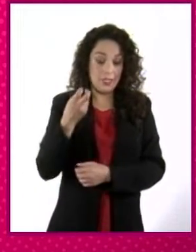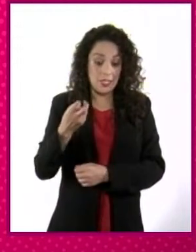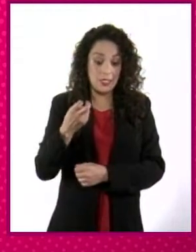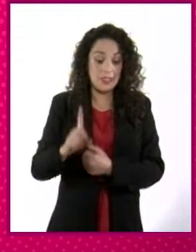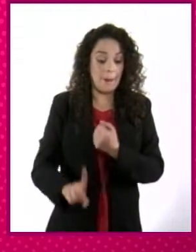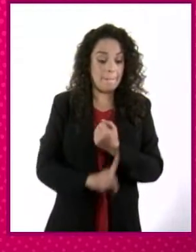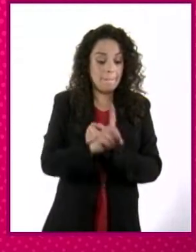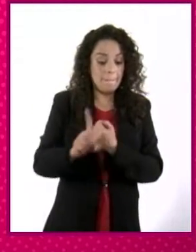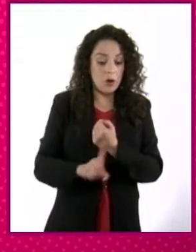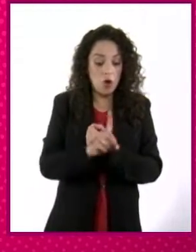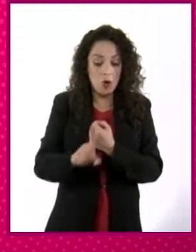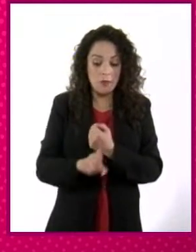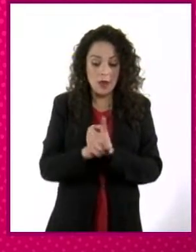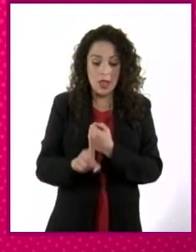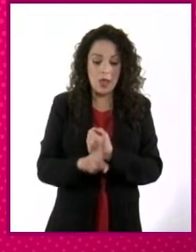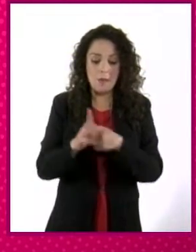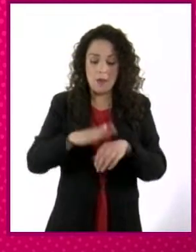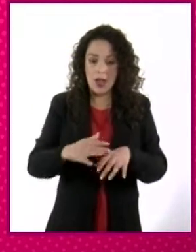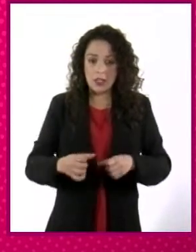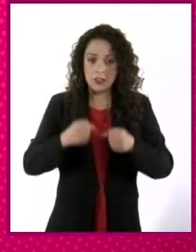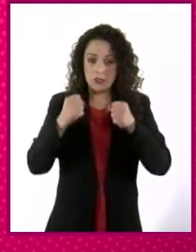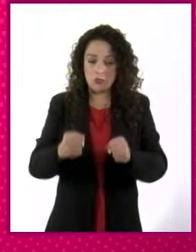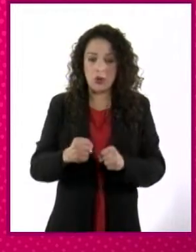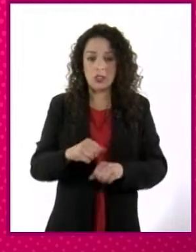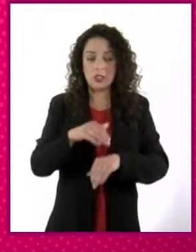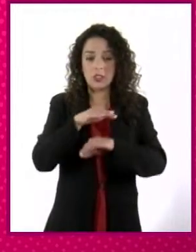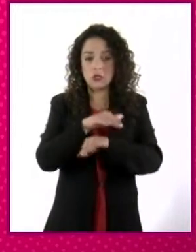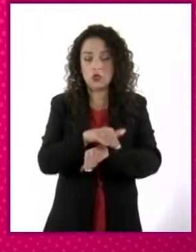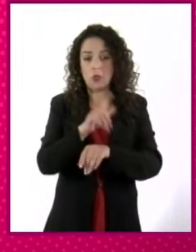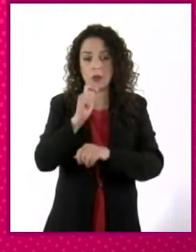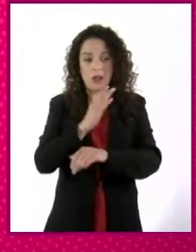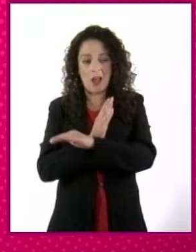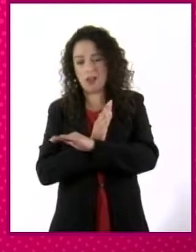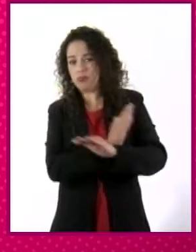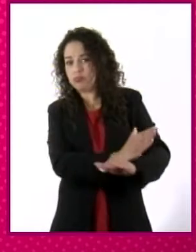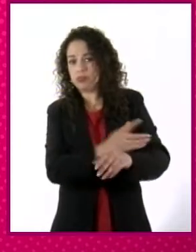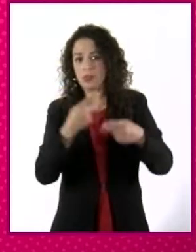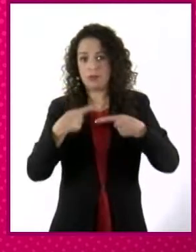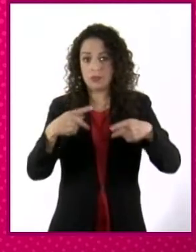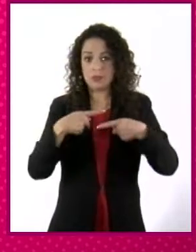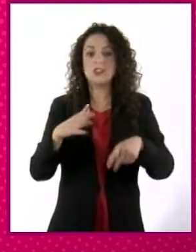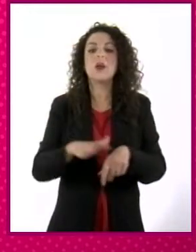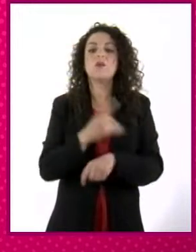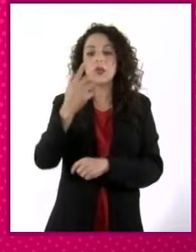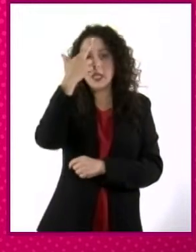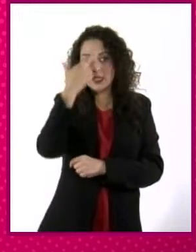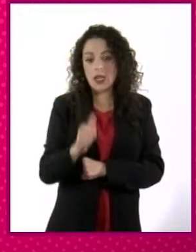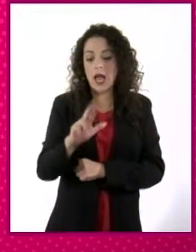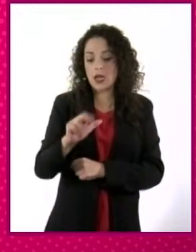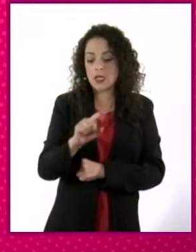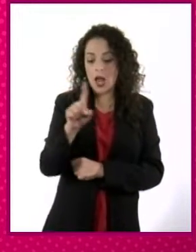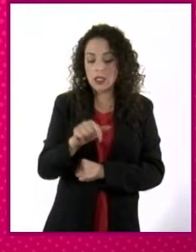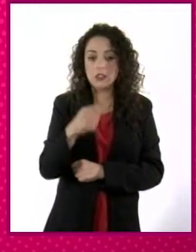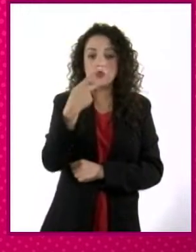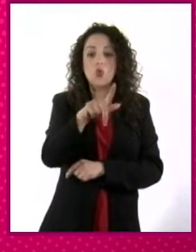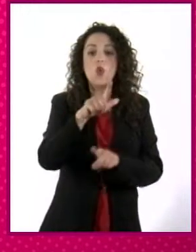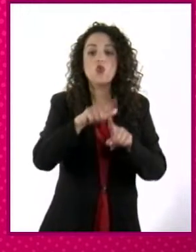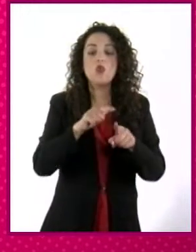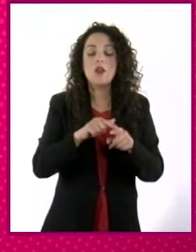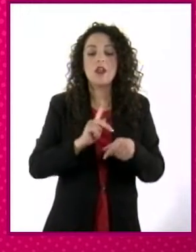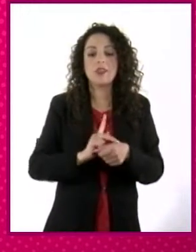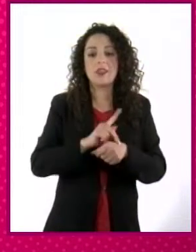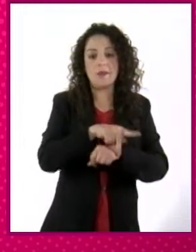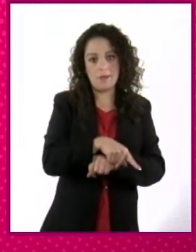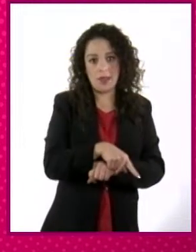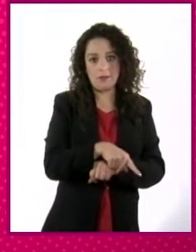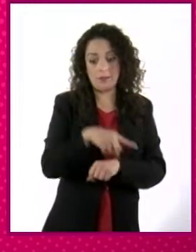distinguir y generar el rechazo hacia una persona por su raza, por su color. México es